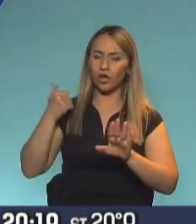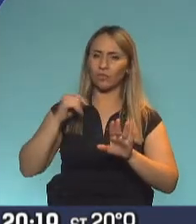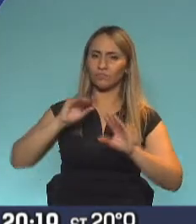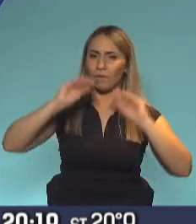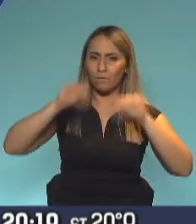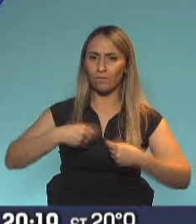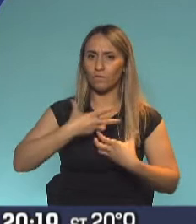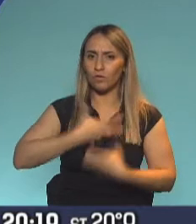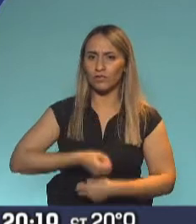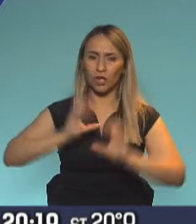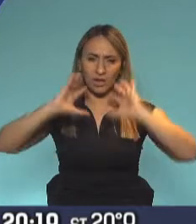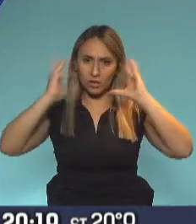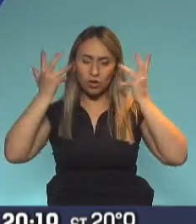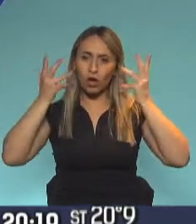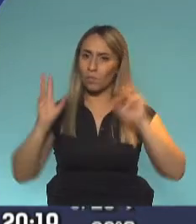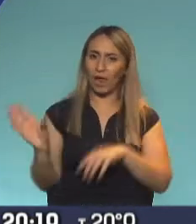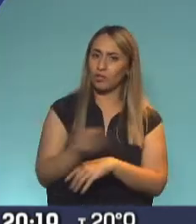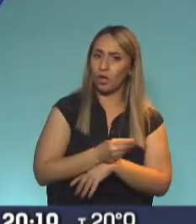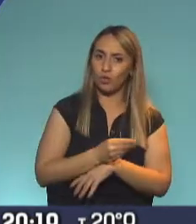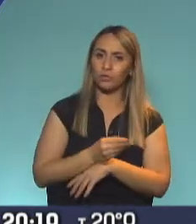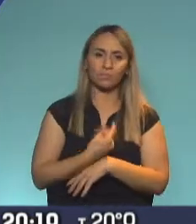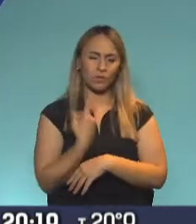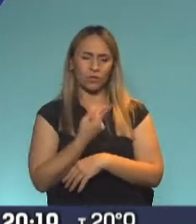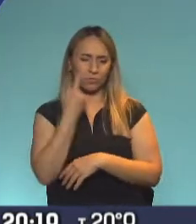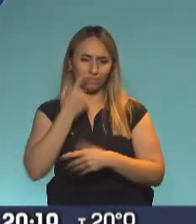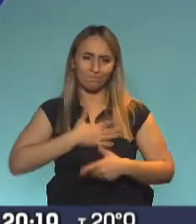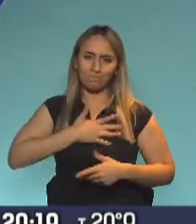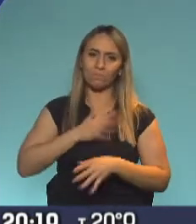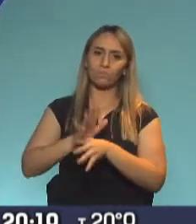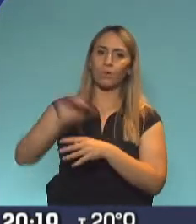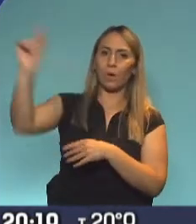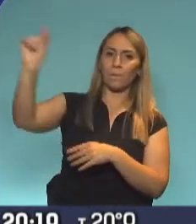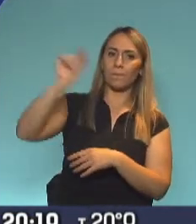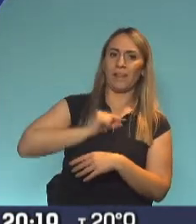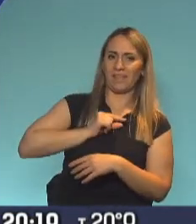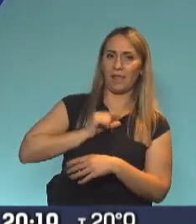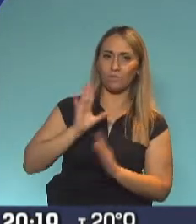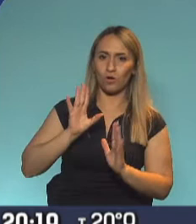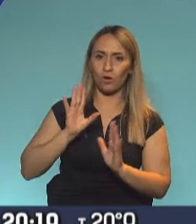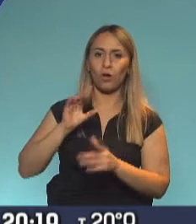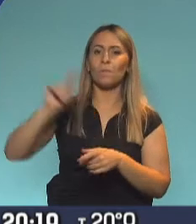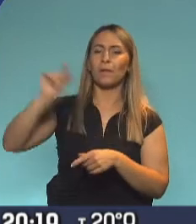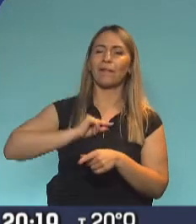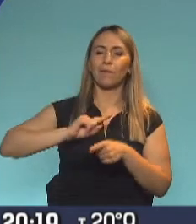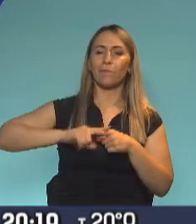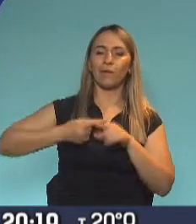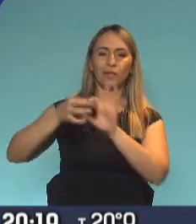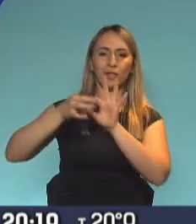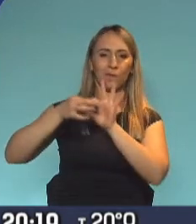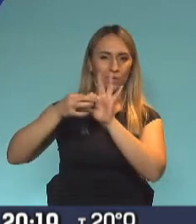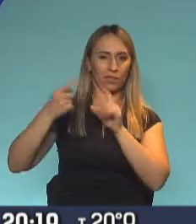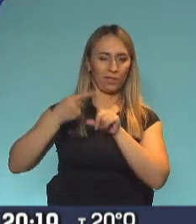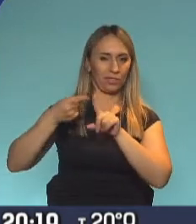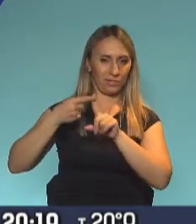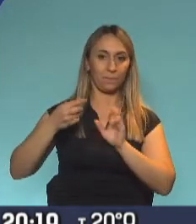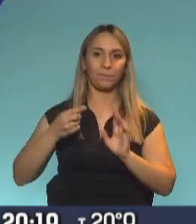las partes. Muchos lo vimos como un préstamo político. Esta fue una de las frases que dijo el ministro de Economía y además el gran hacedor de llegar a un acuerdo